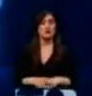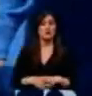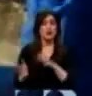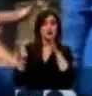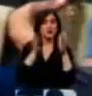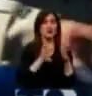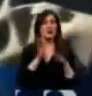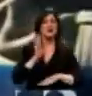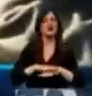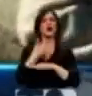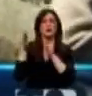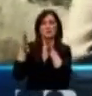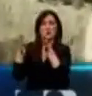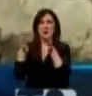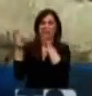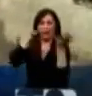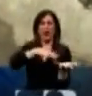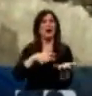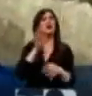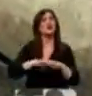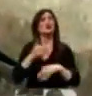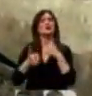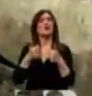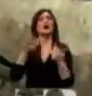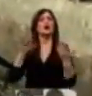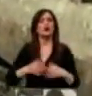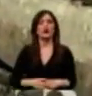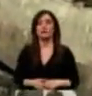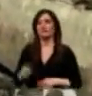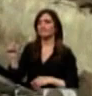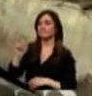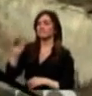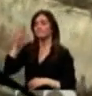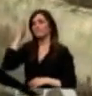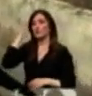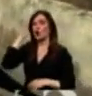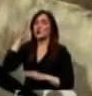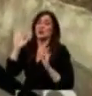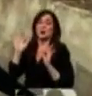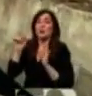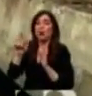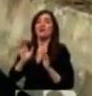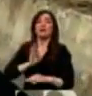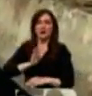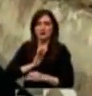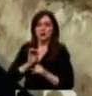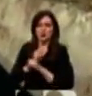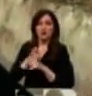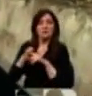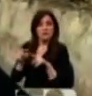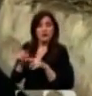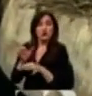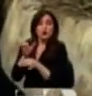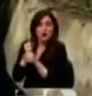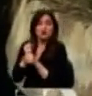este deslizamiento de tierra? No, están técnicos de la Secretaría de Seguridad y las demás instituciones involucradas